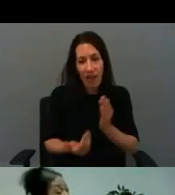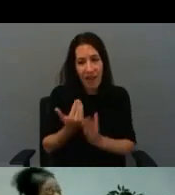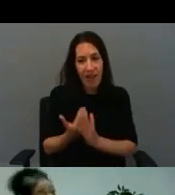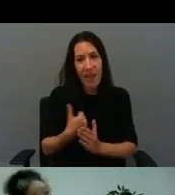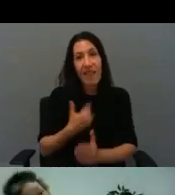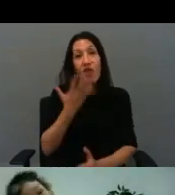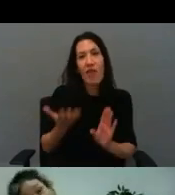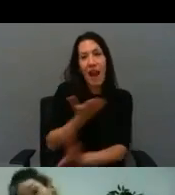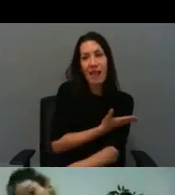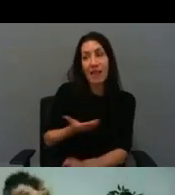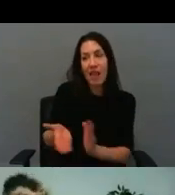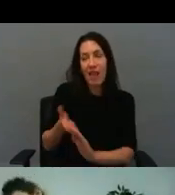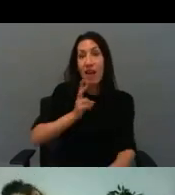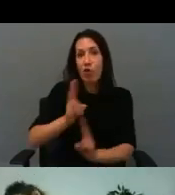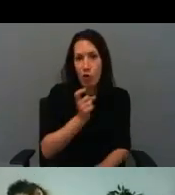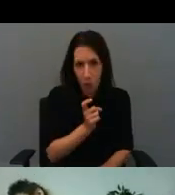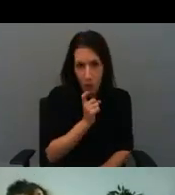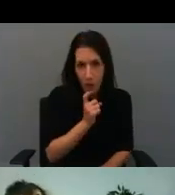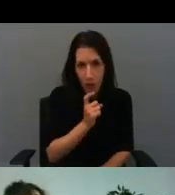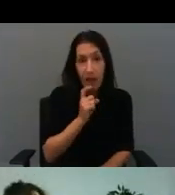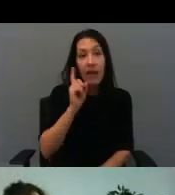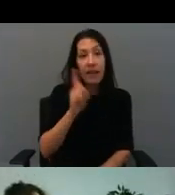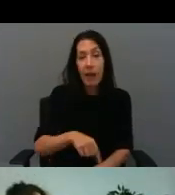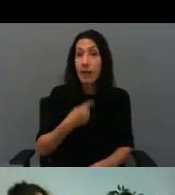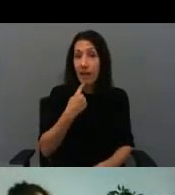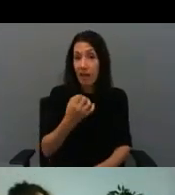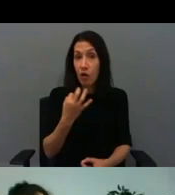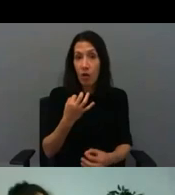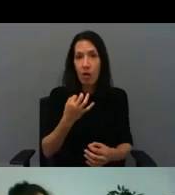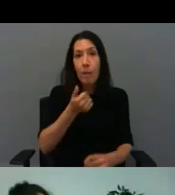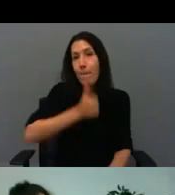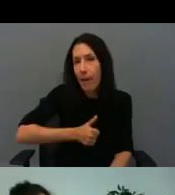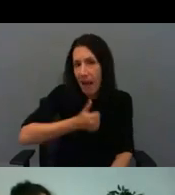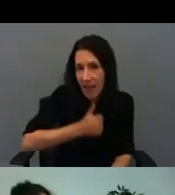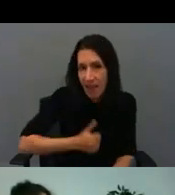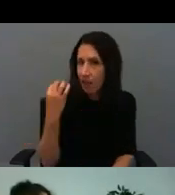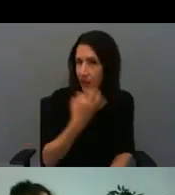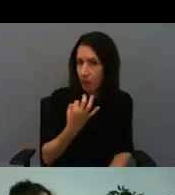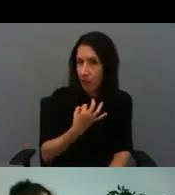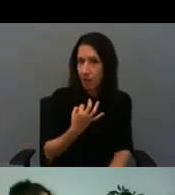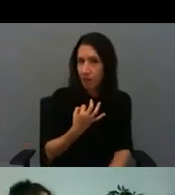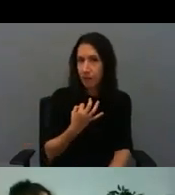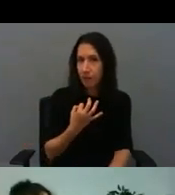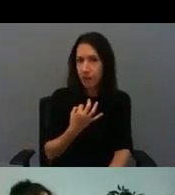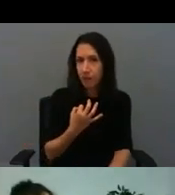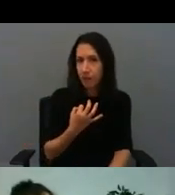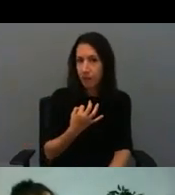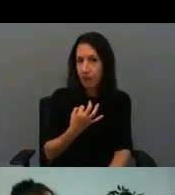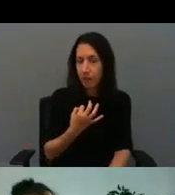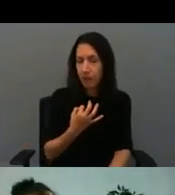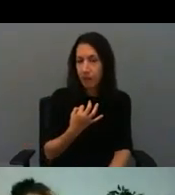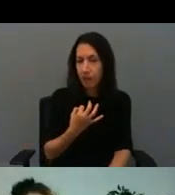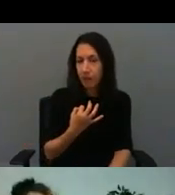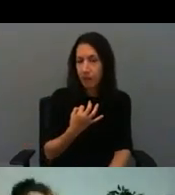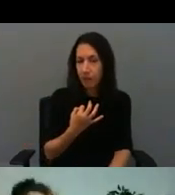reaccionar y sobre todo hacerlo manifiesto, es con paciencia, con interés muchas veces,